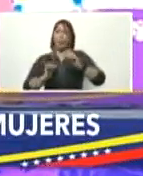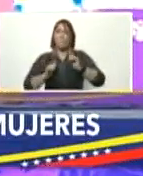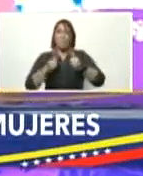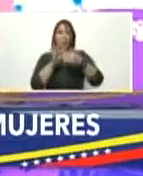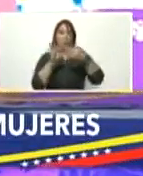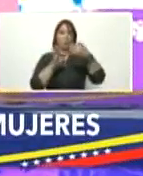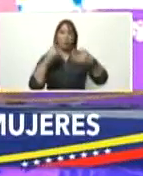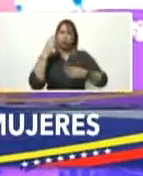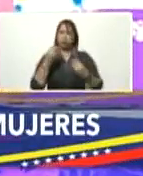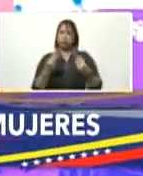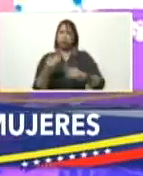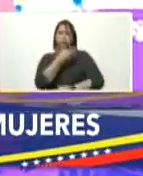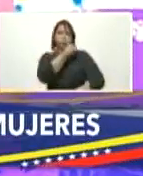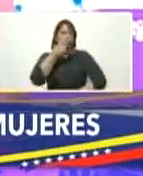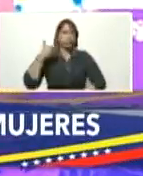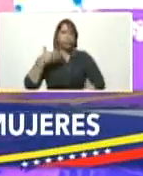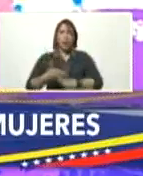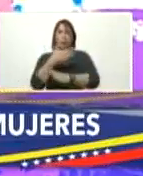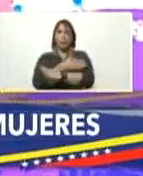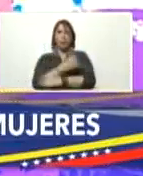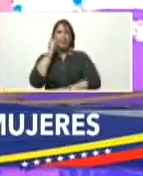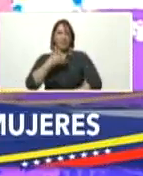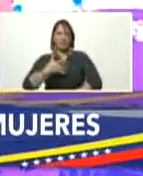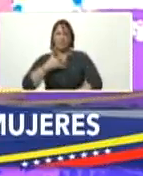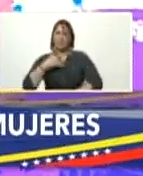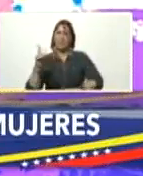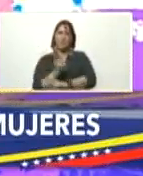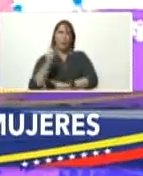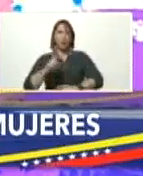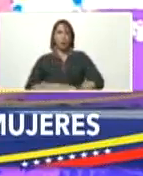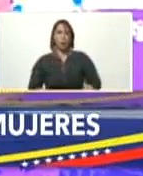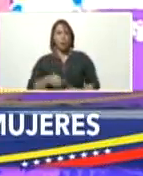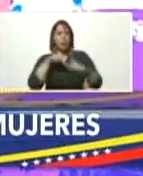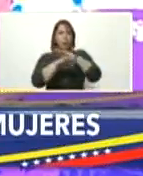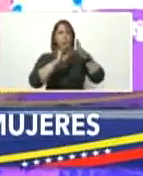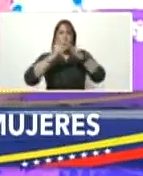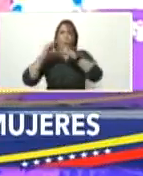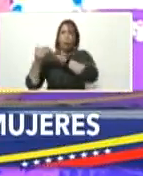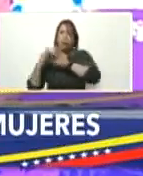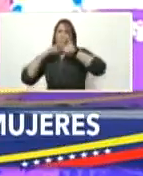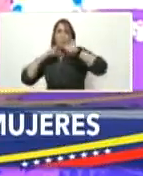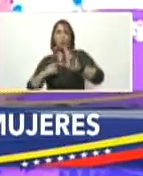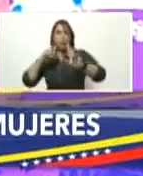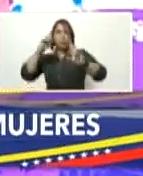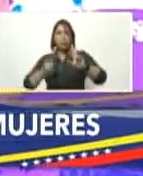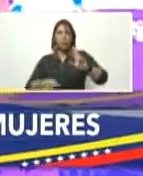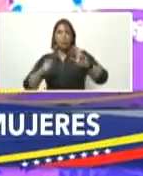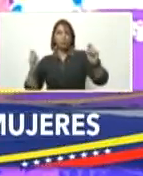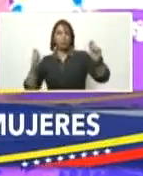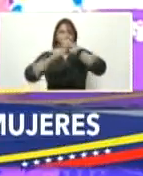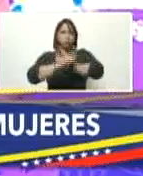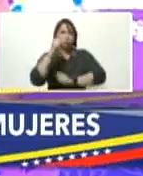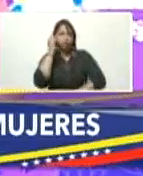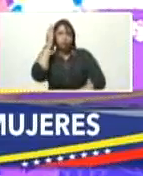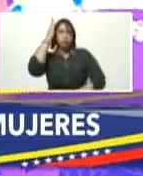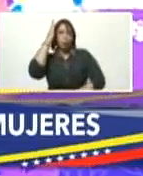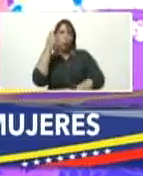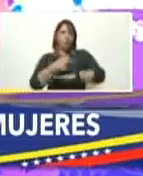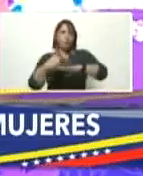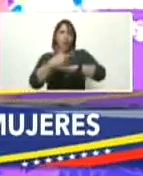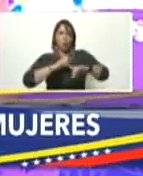funcionar mucho mejor. Se tienen que sentir rápidamente en la comunidad las respuestas, los cambios, la capacidad de